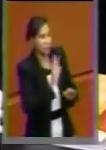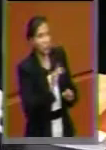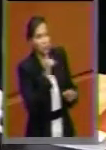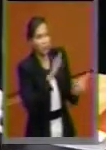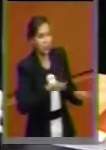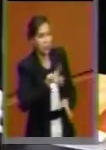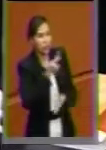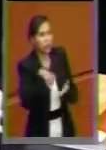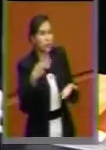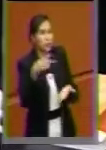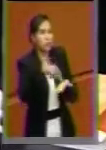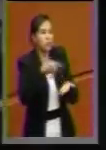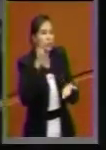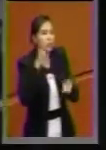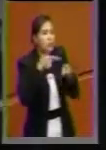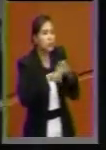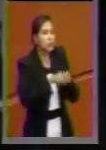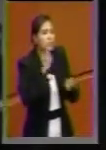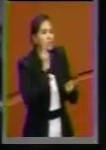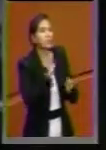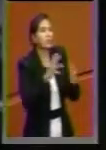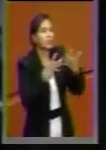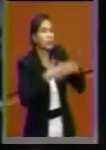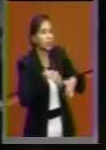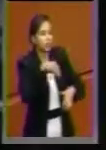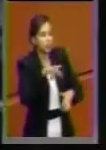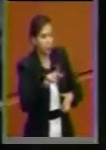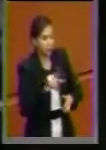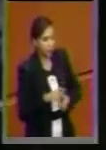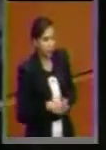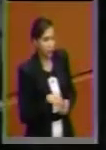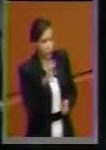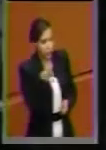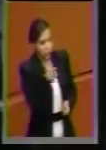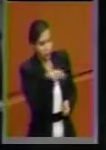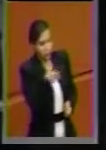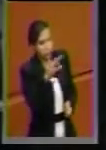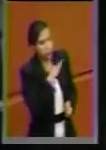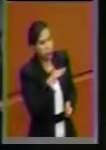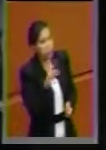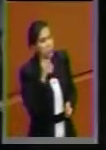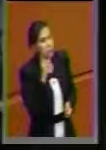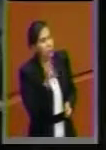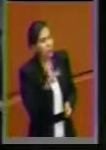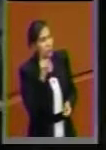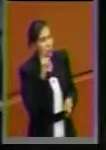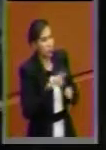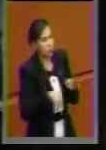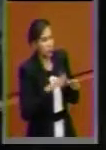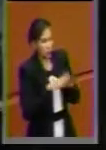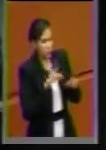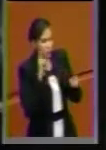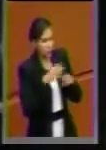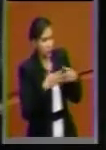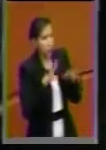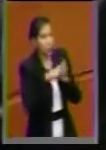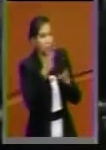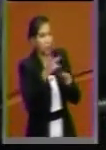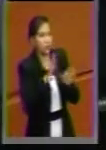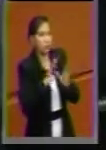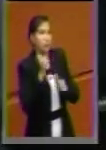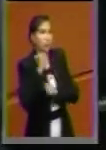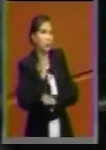vayan comencemos en él verdaderamente para que luego quítense en la investidura y